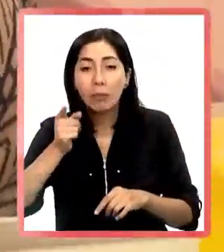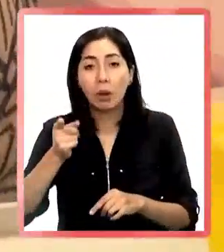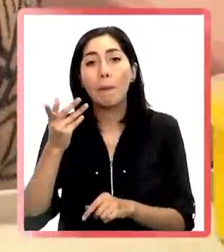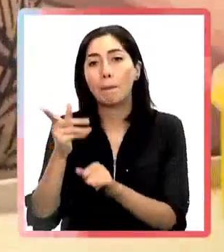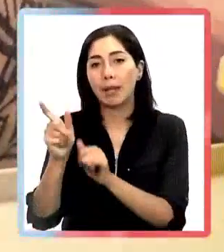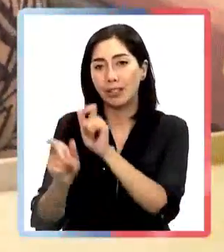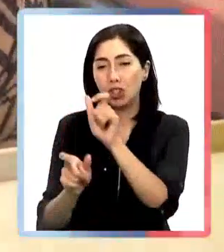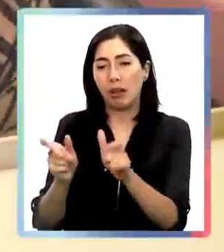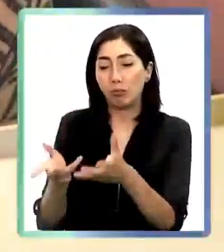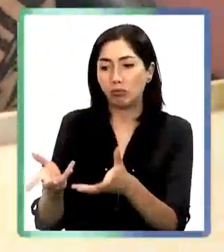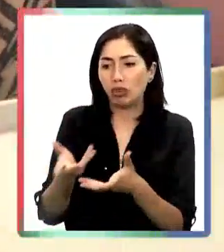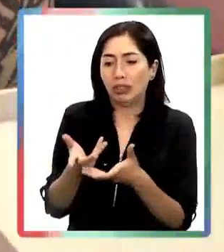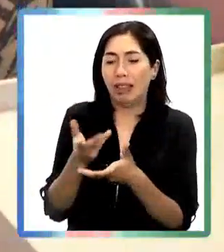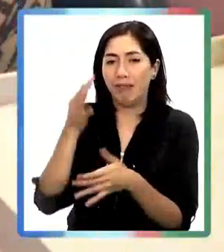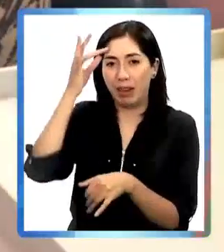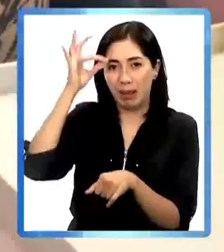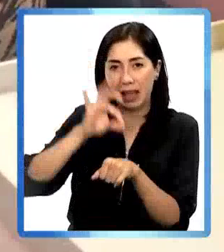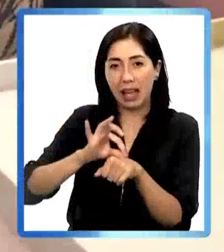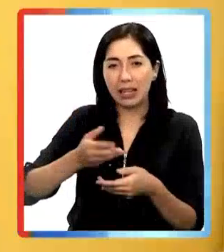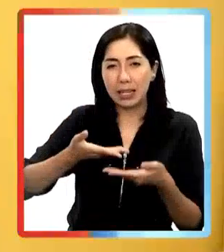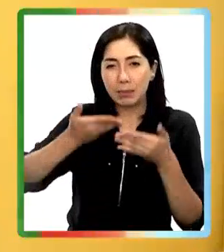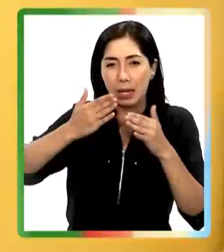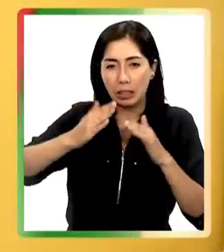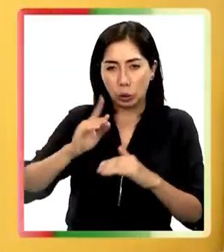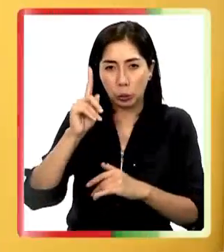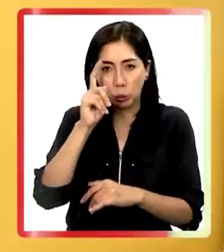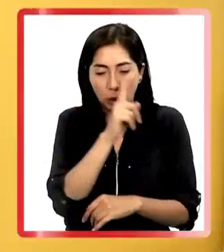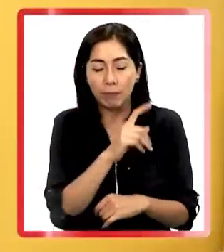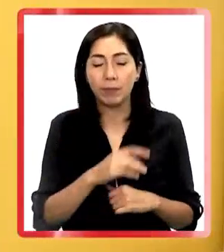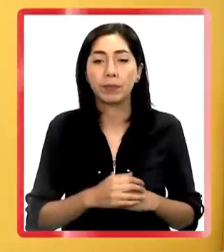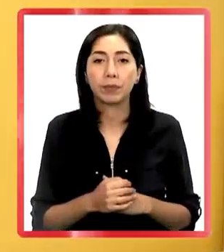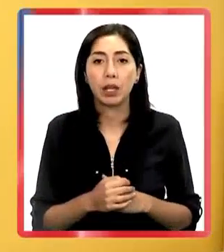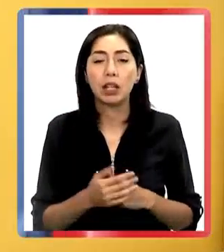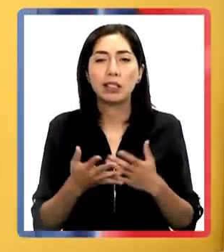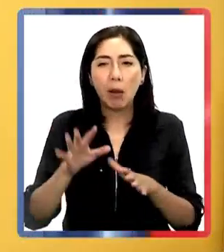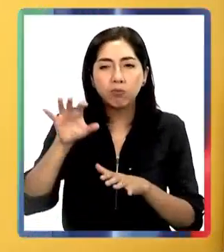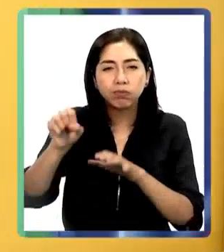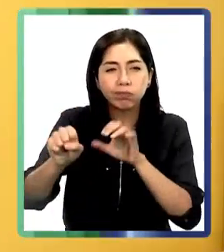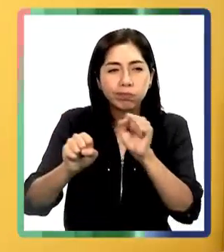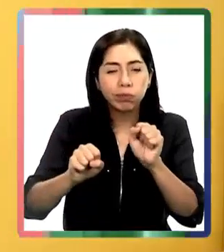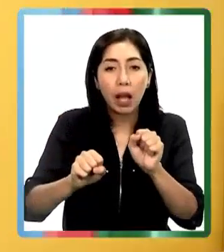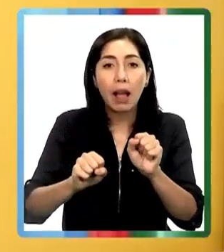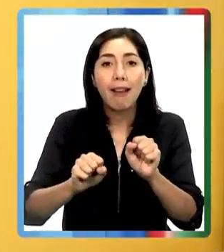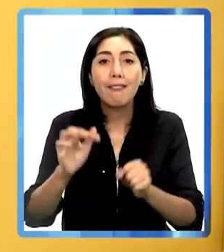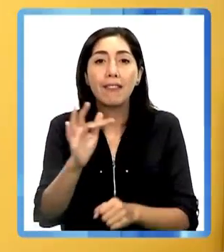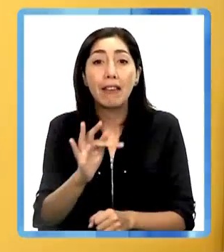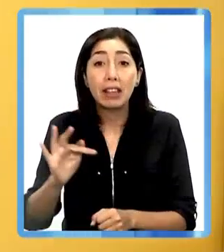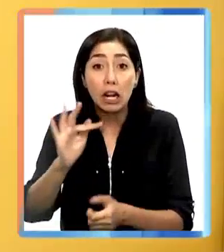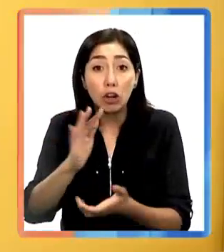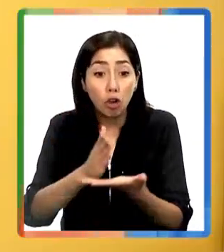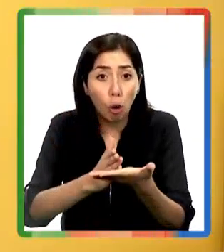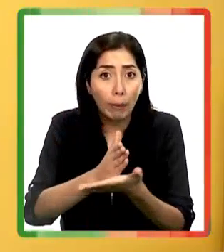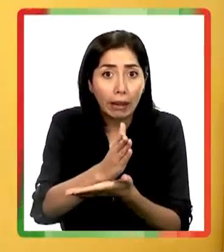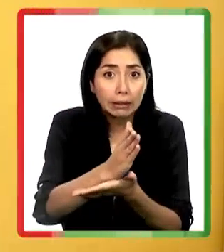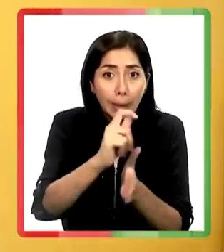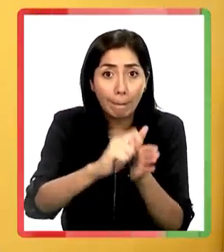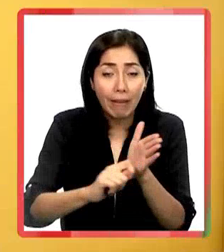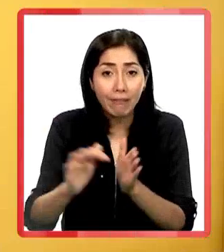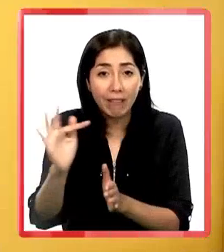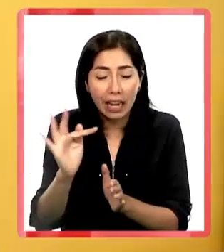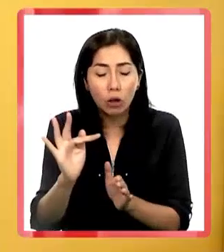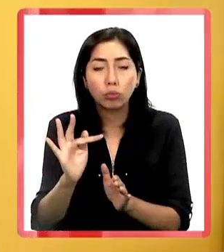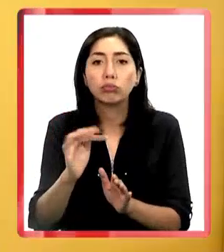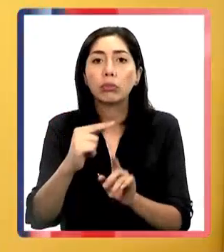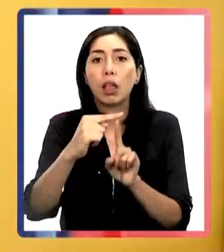pacientes con enfermedades respiratorias. Nosotros hemos podido detectar que ya desde los primeros días de febrero, de alguna u otra forma, empezó drásticamente